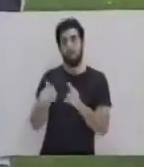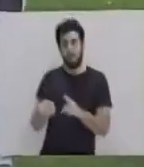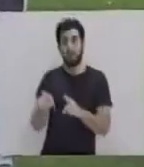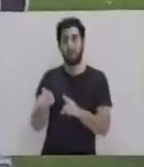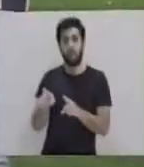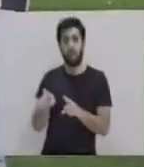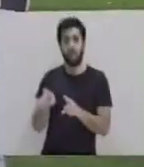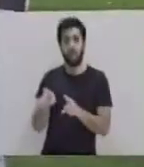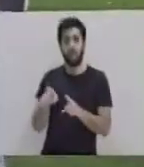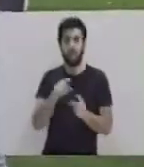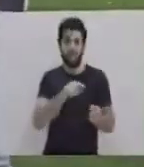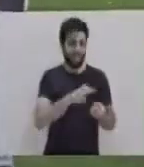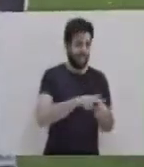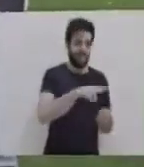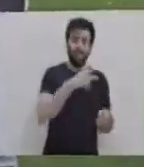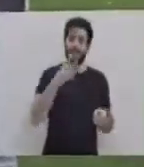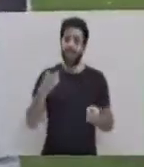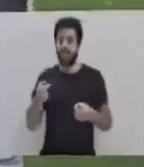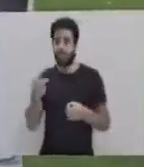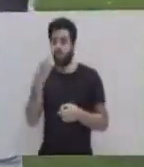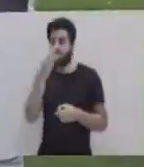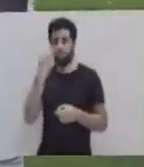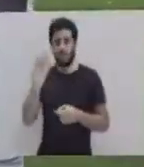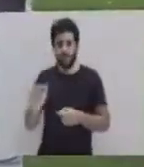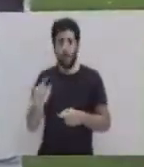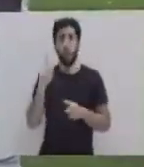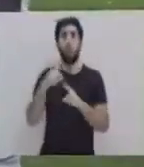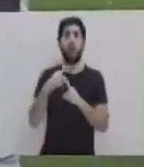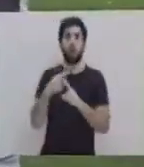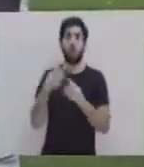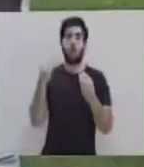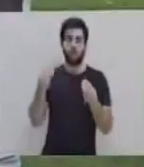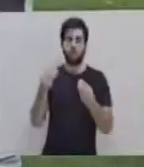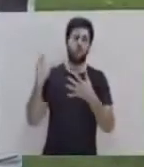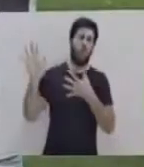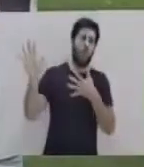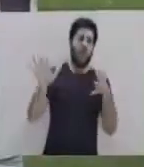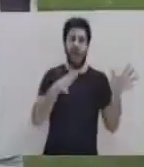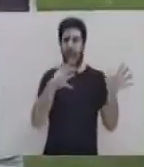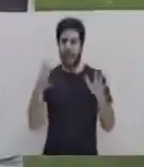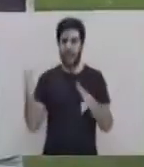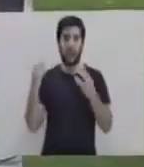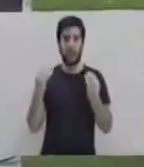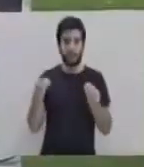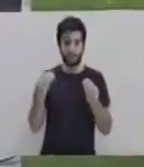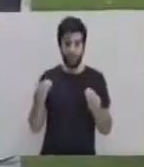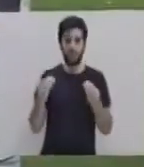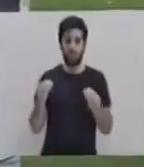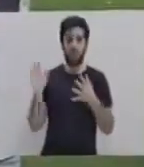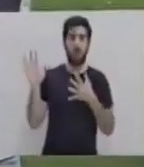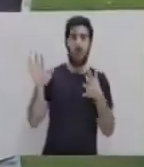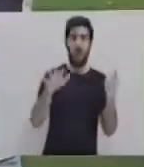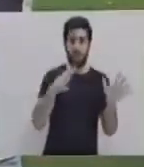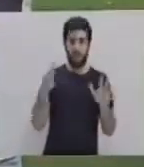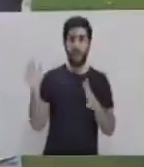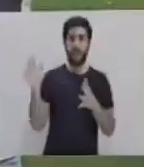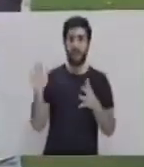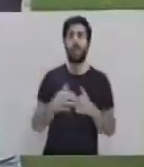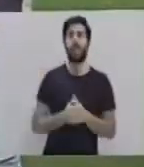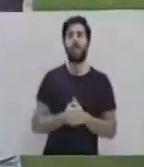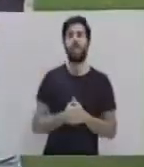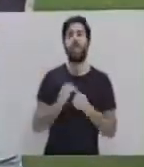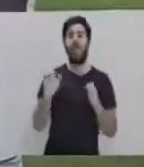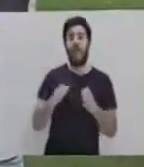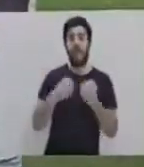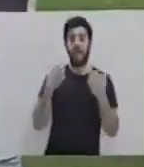el efecto contrario es cuando hay mucha corriente de aire, hay demasiada corriente de aire alisia que transfiere toda el